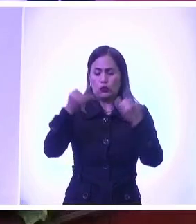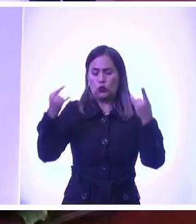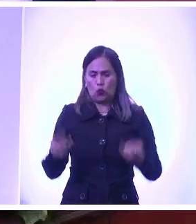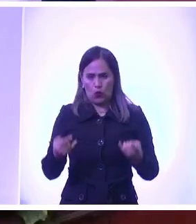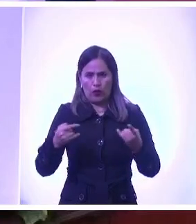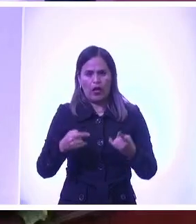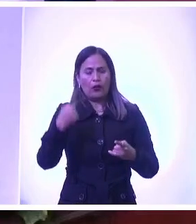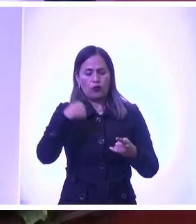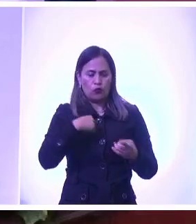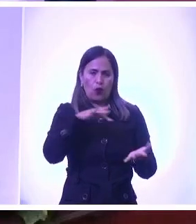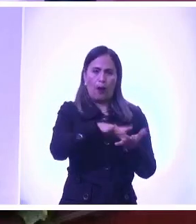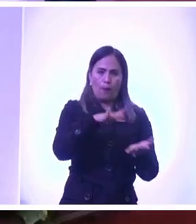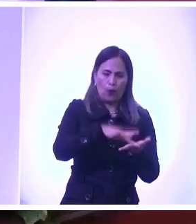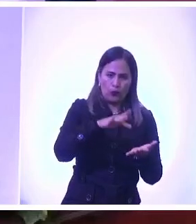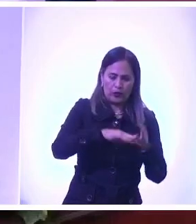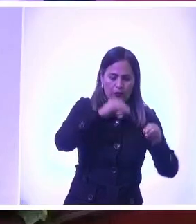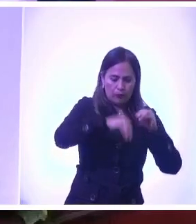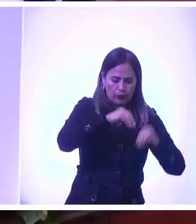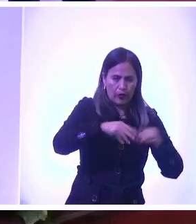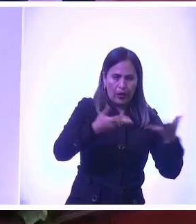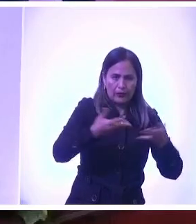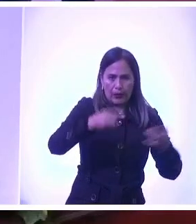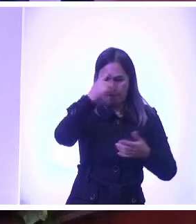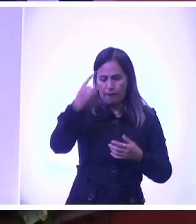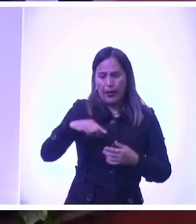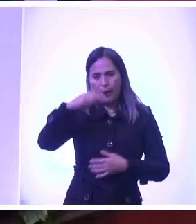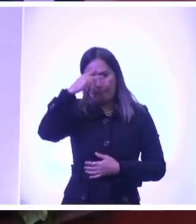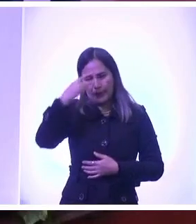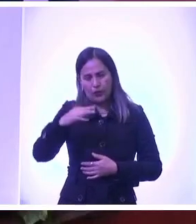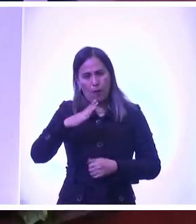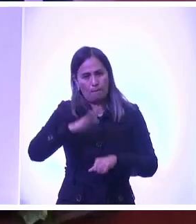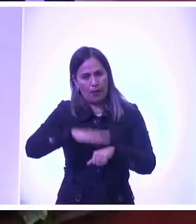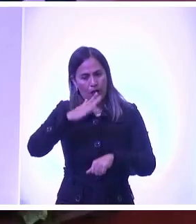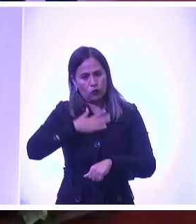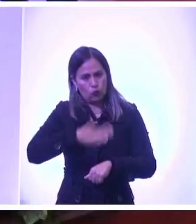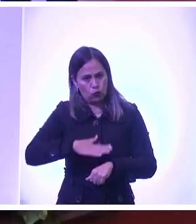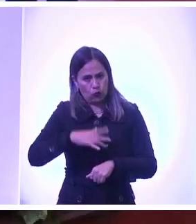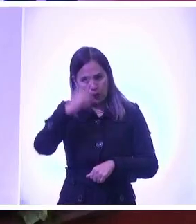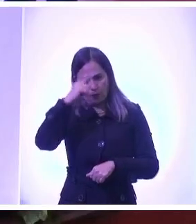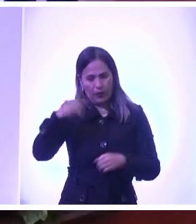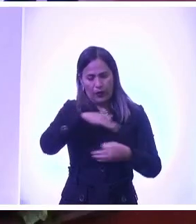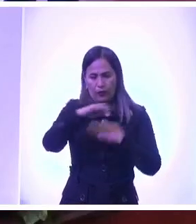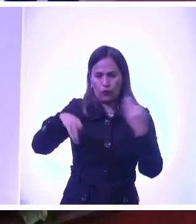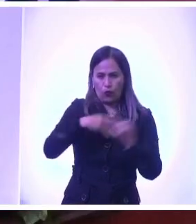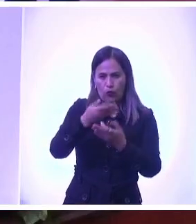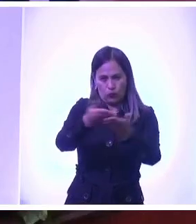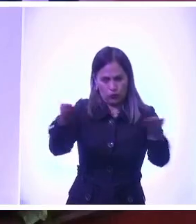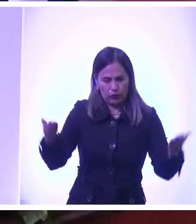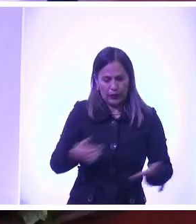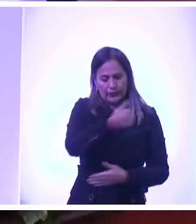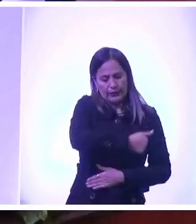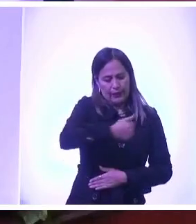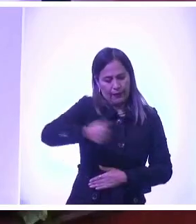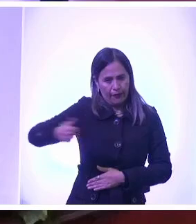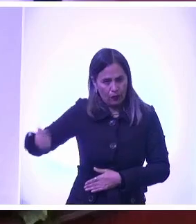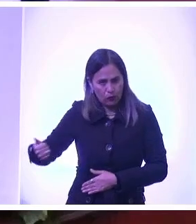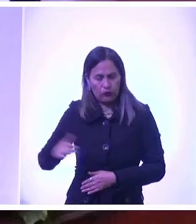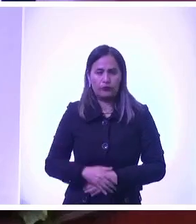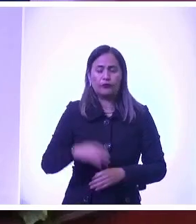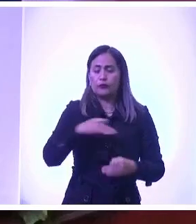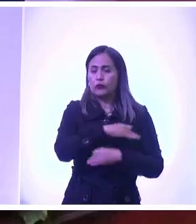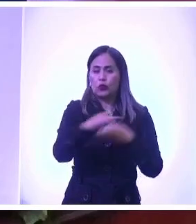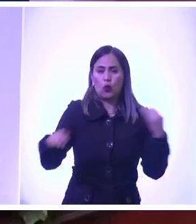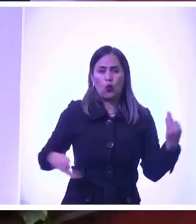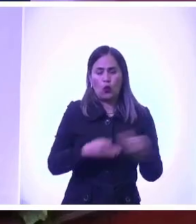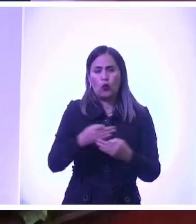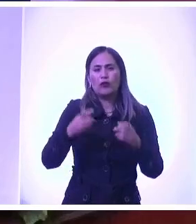México justo un México más digno para todas y para todos y esa es la labor de los que todos y todos y cada uno de los que estamos aquí podos a empezar por